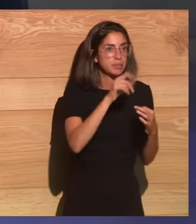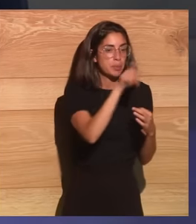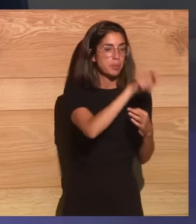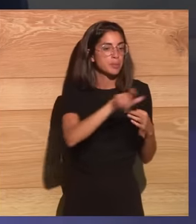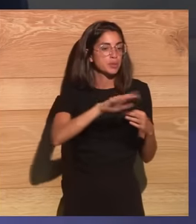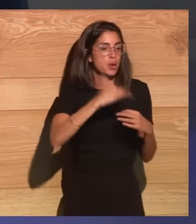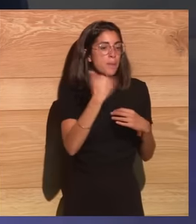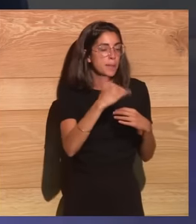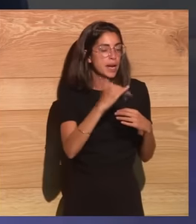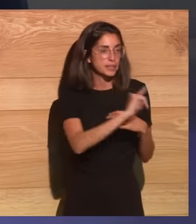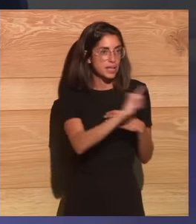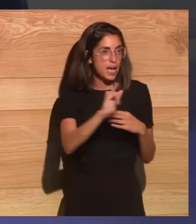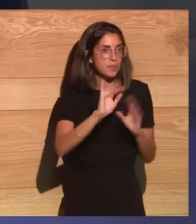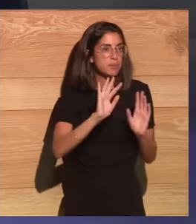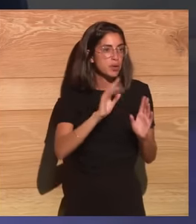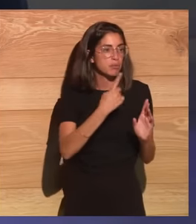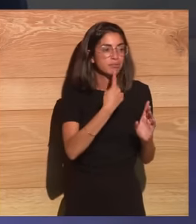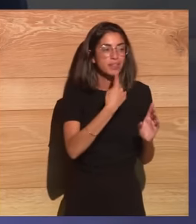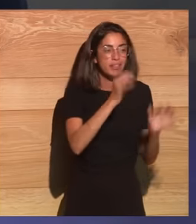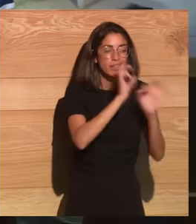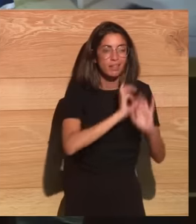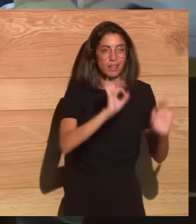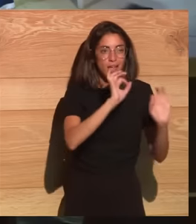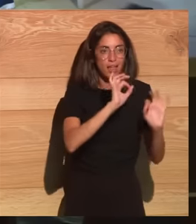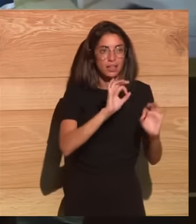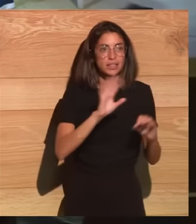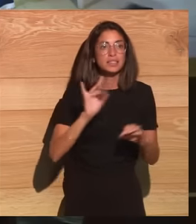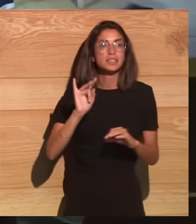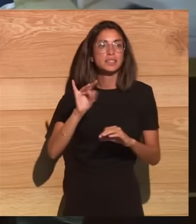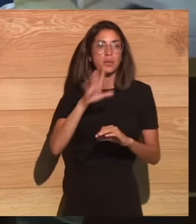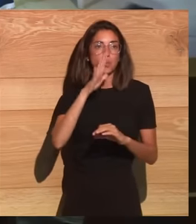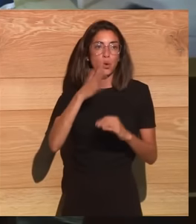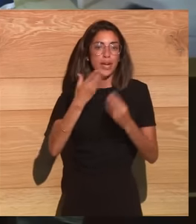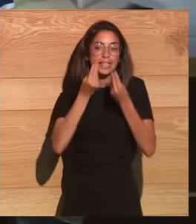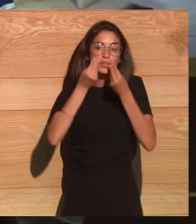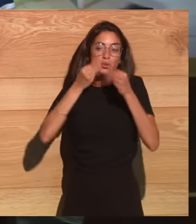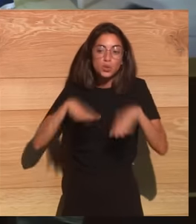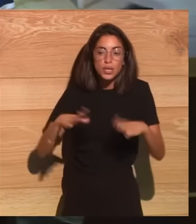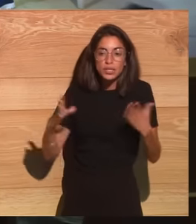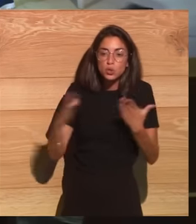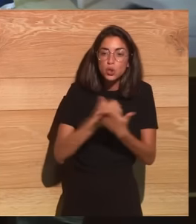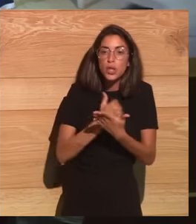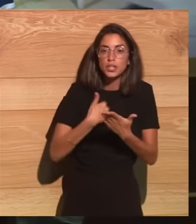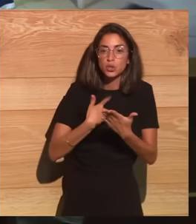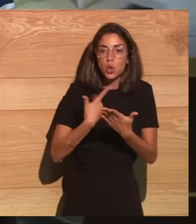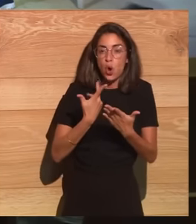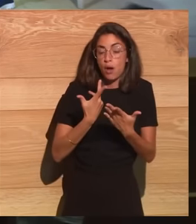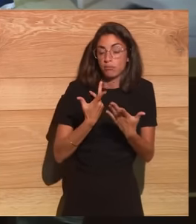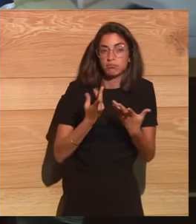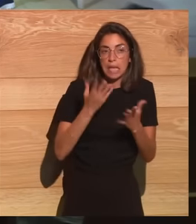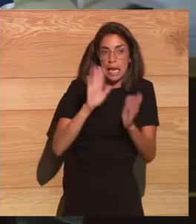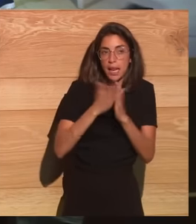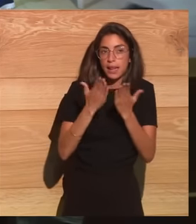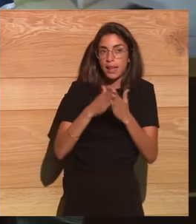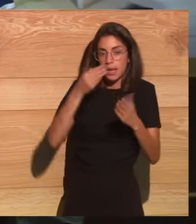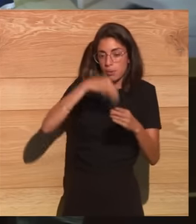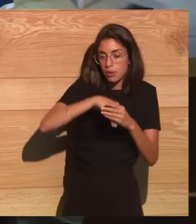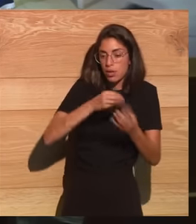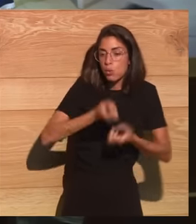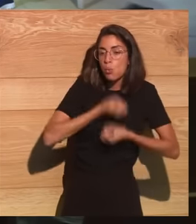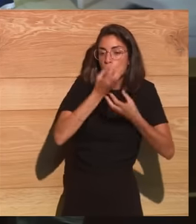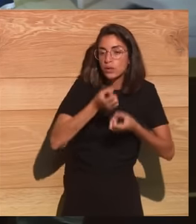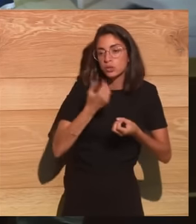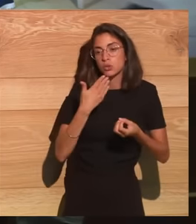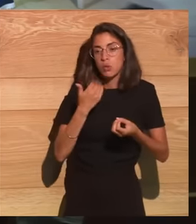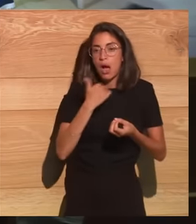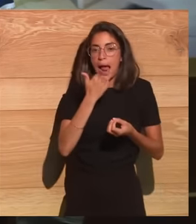eso. No lo mencionas. Sí, pero porque todas las historias que cuento en el libro, esto es verdad, son heridas lamidas